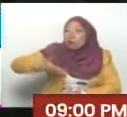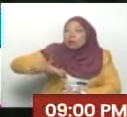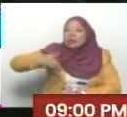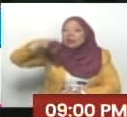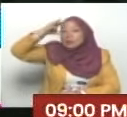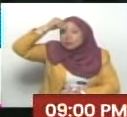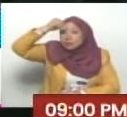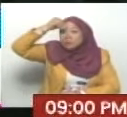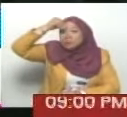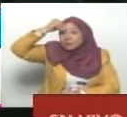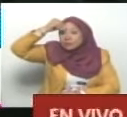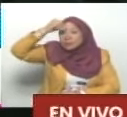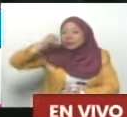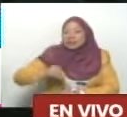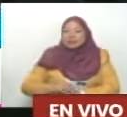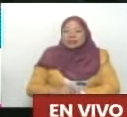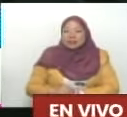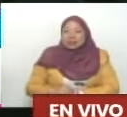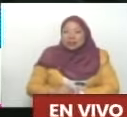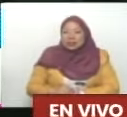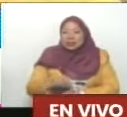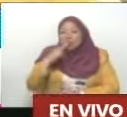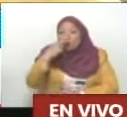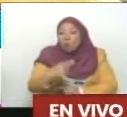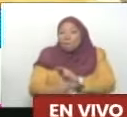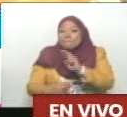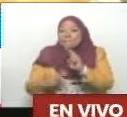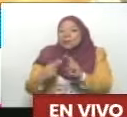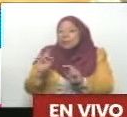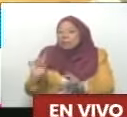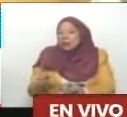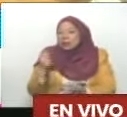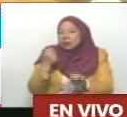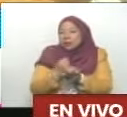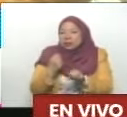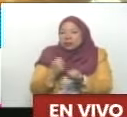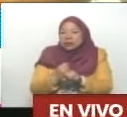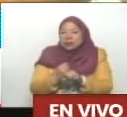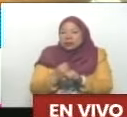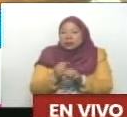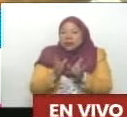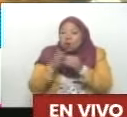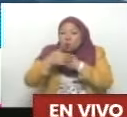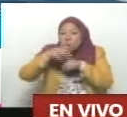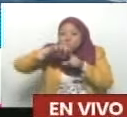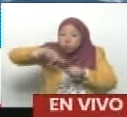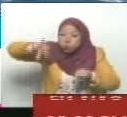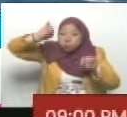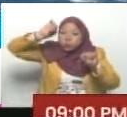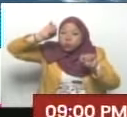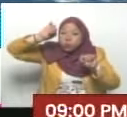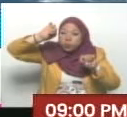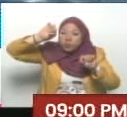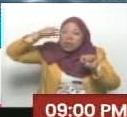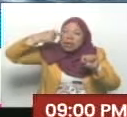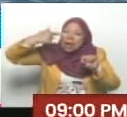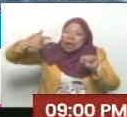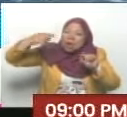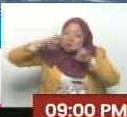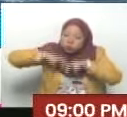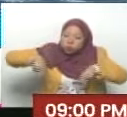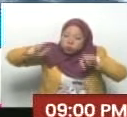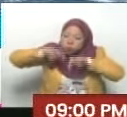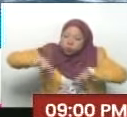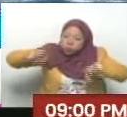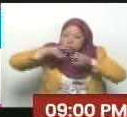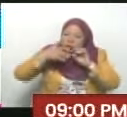misión, presidente, por primera vez la humanidad va a estar en la cara oculta de la luna. Y eso va a permitir hacer